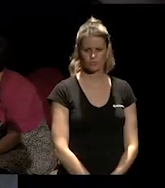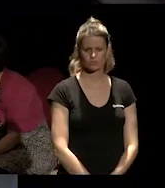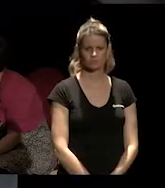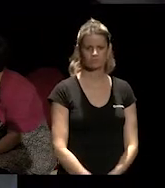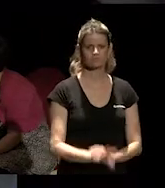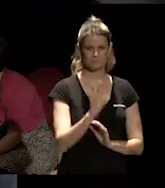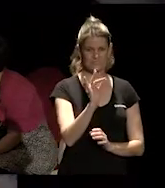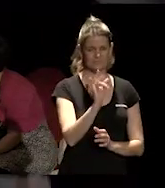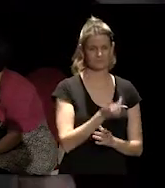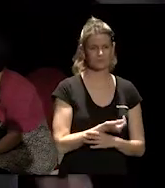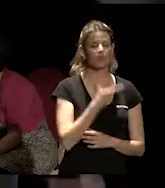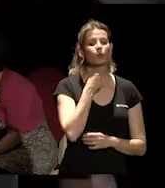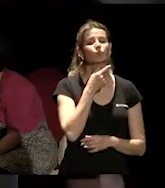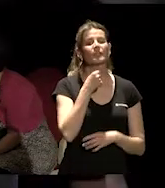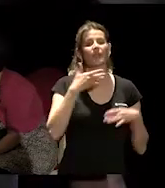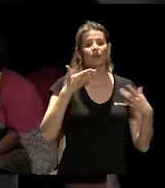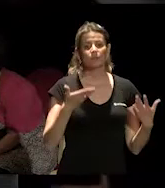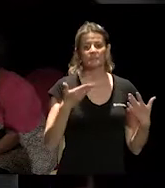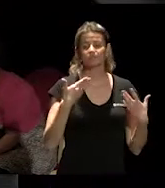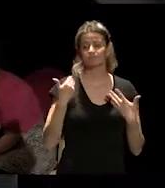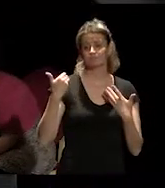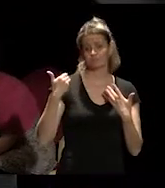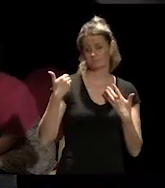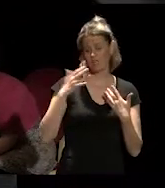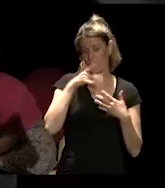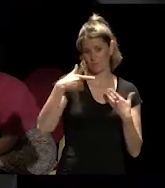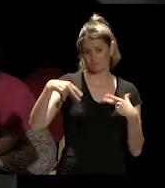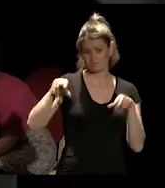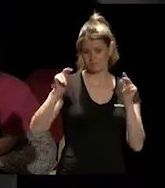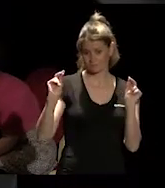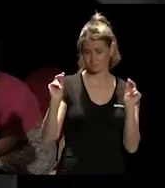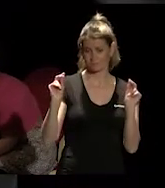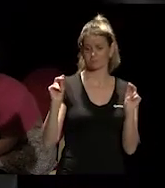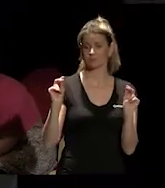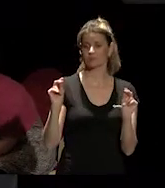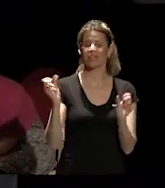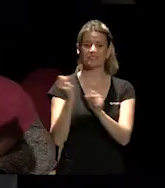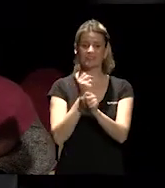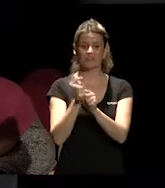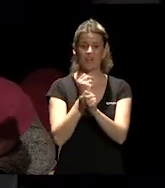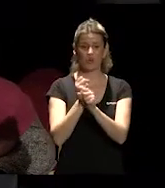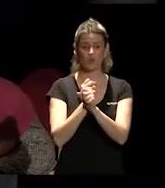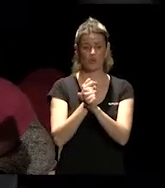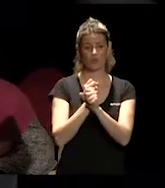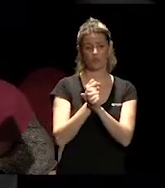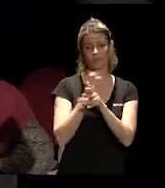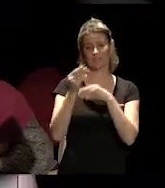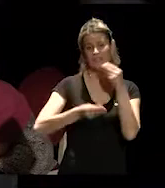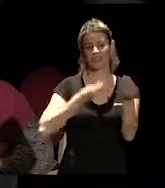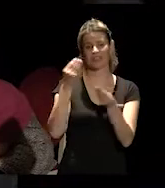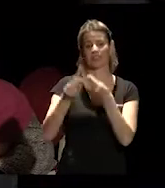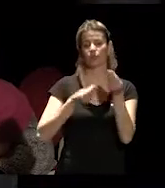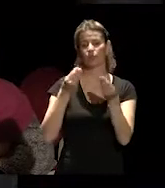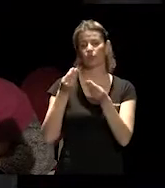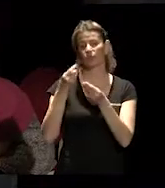Sí, me gustaría pues dejaros con el trabajo o el relato del trabajo que hicimos ya en